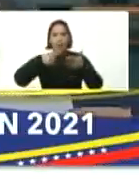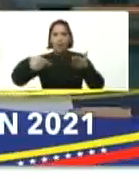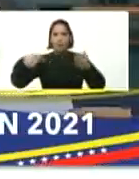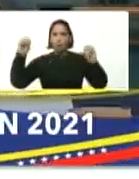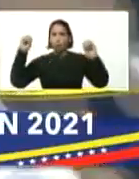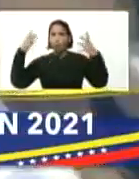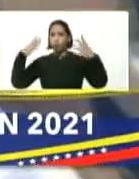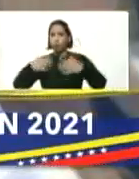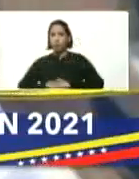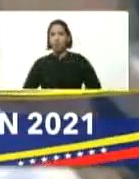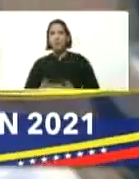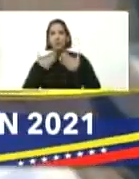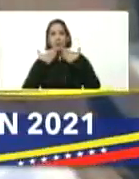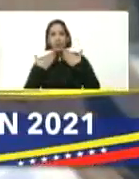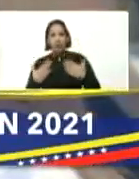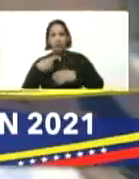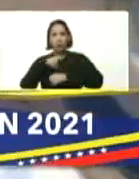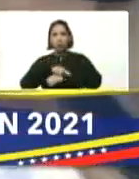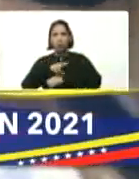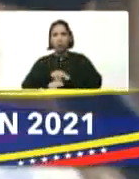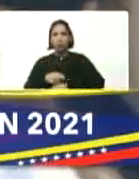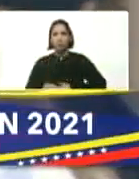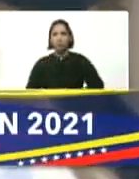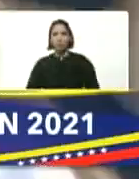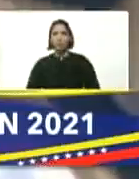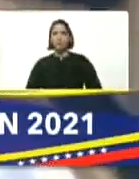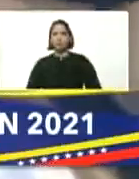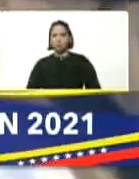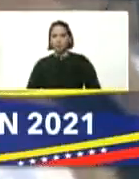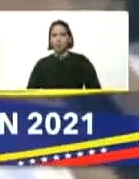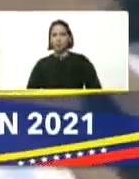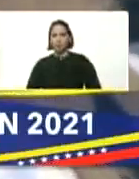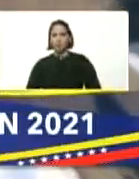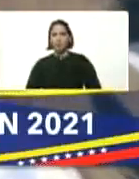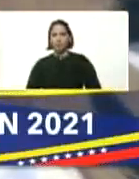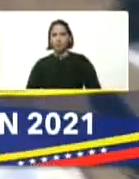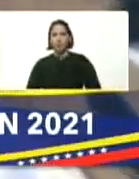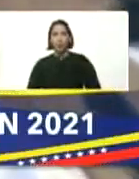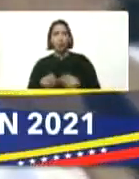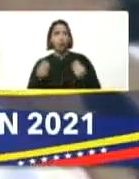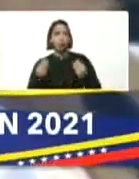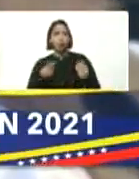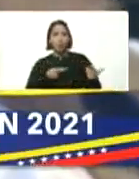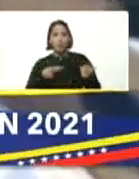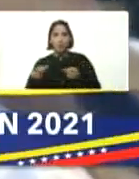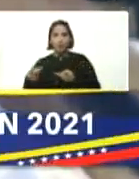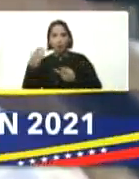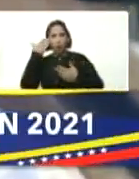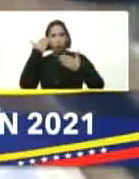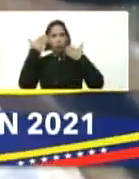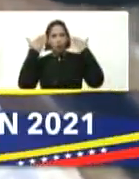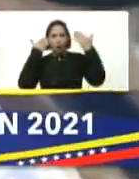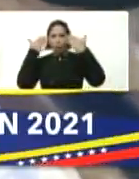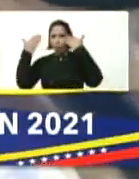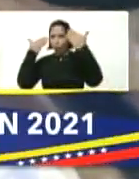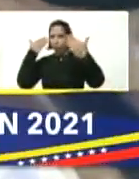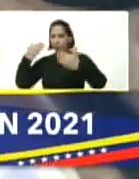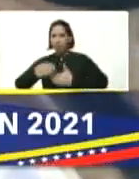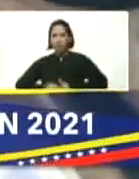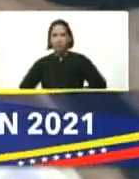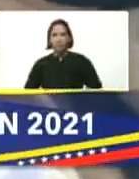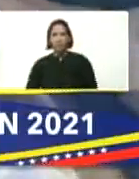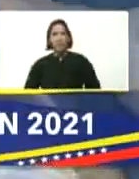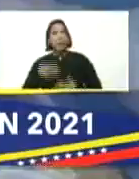verdad. Muchas gracias, doctor Jorge Rodríguez. Bueno, tengo muchos invitados que saludar. Si por